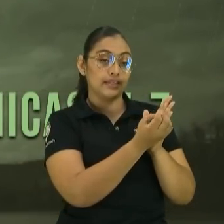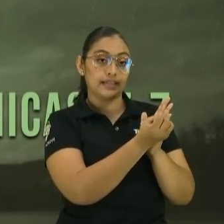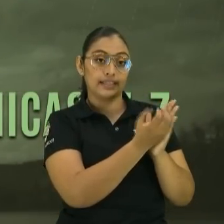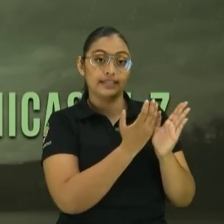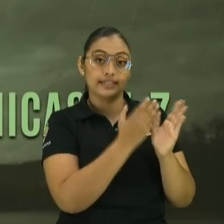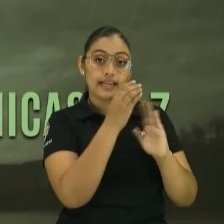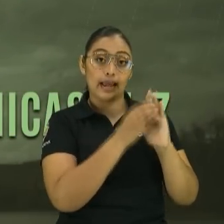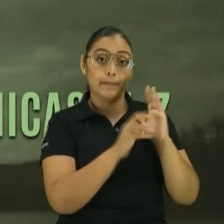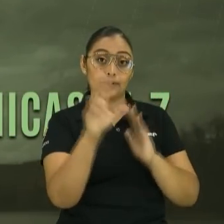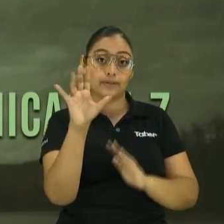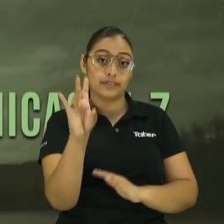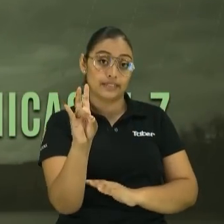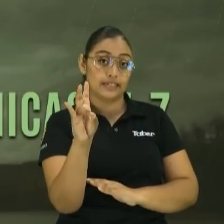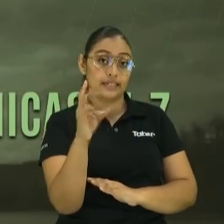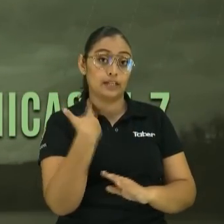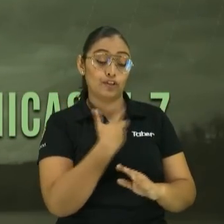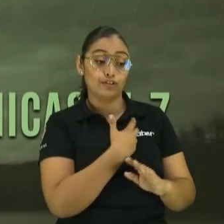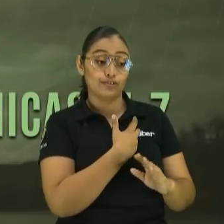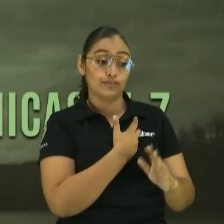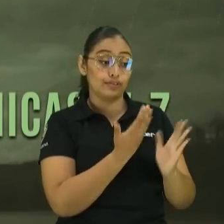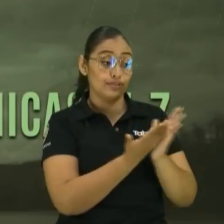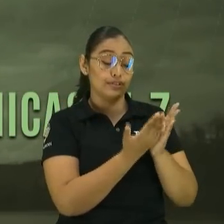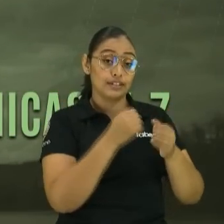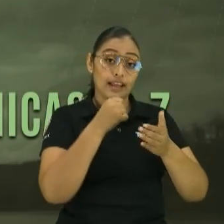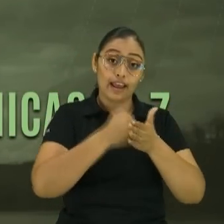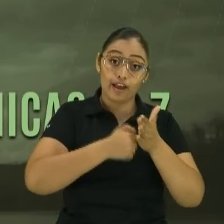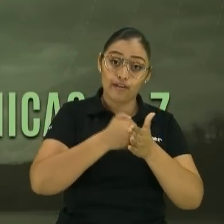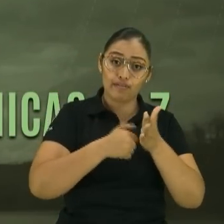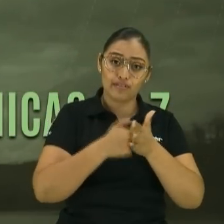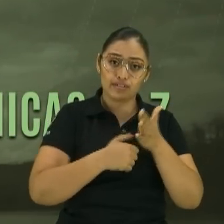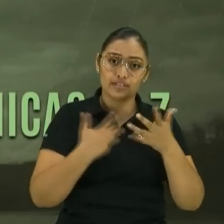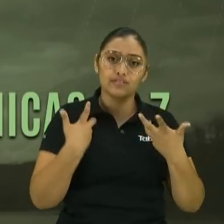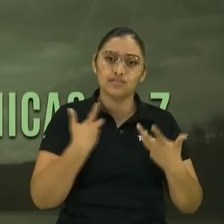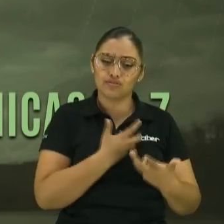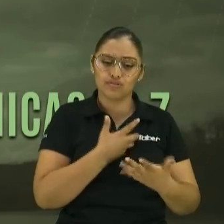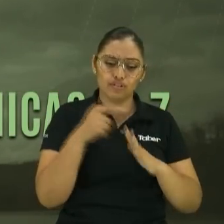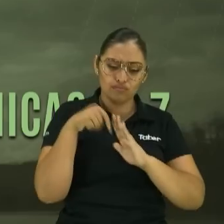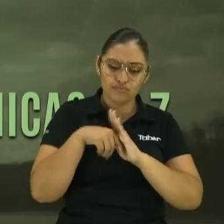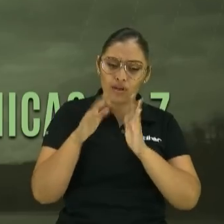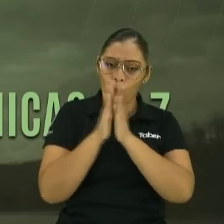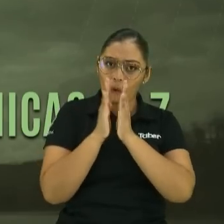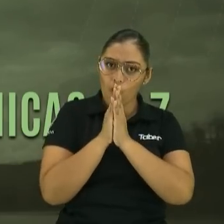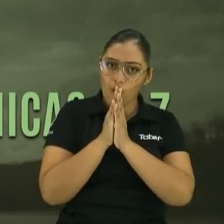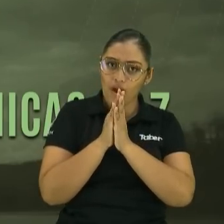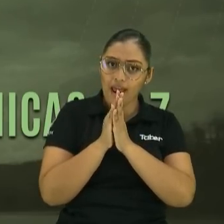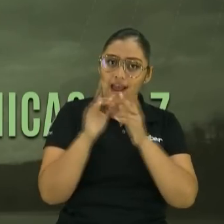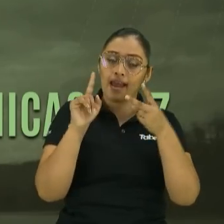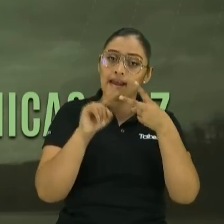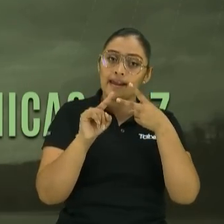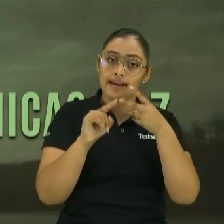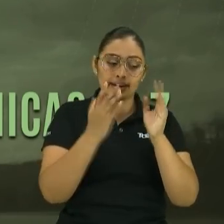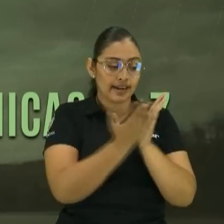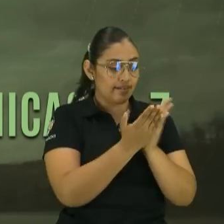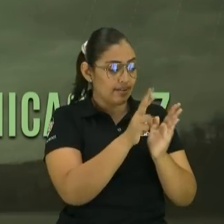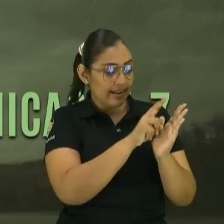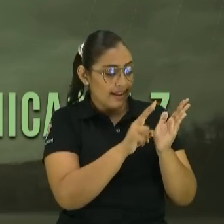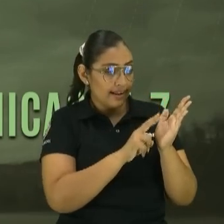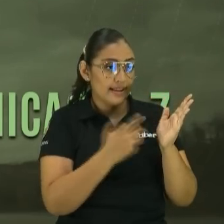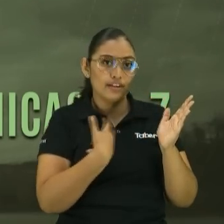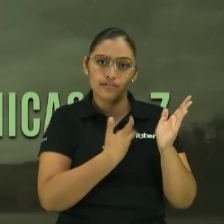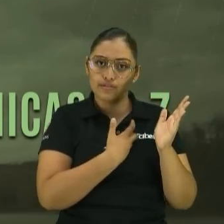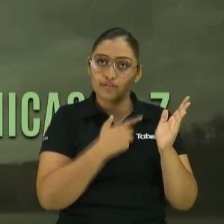esforzaos vosotros En qué pastor en orar en leer la palabra en priorizar